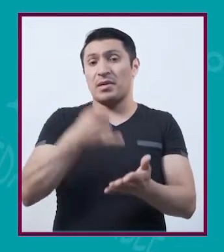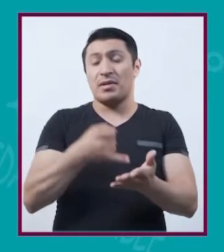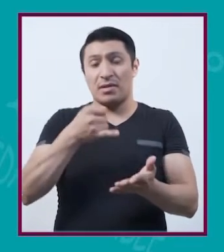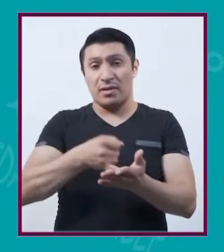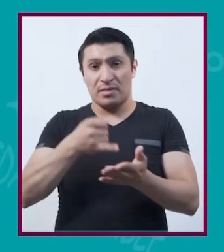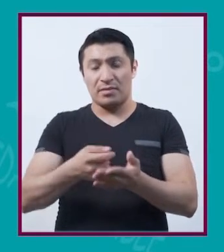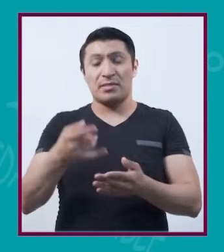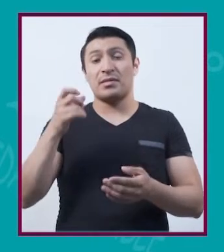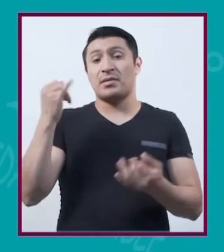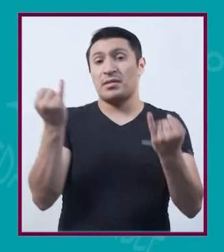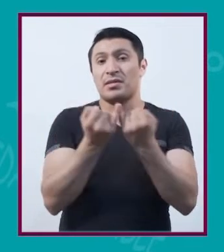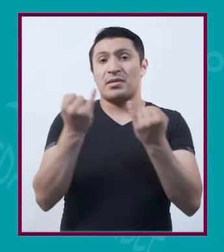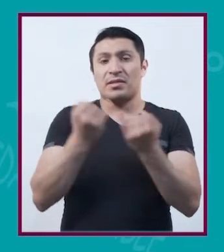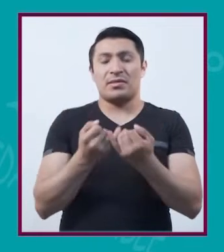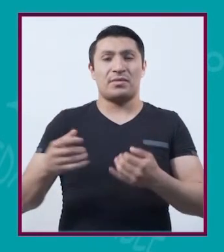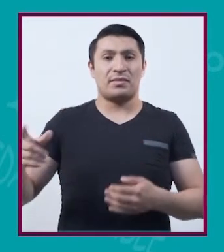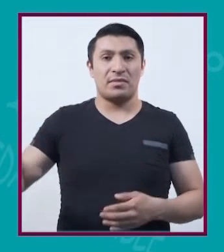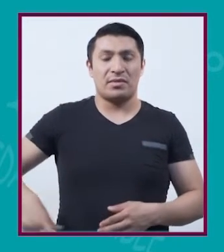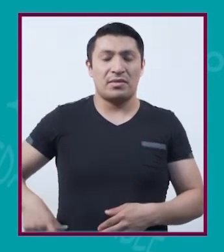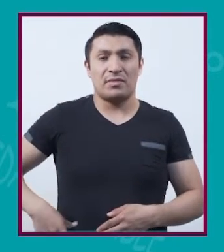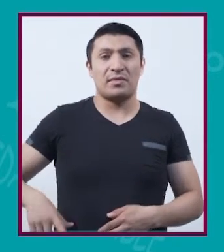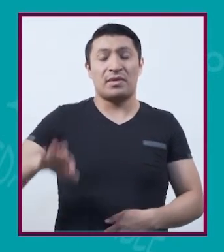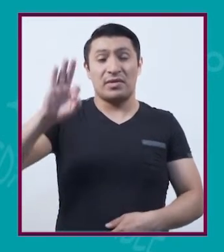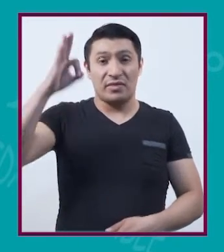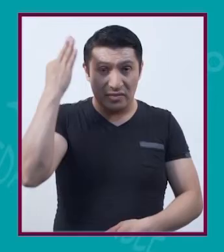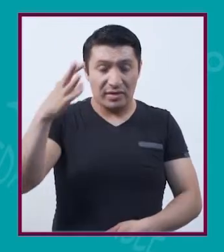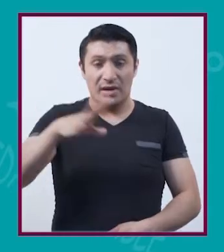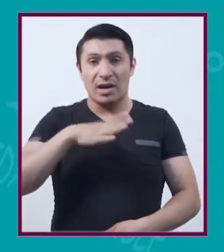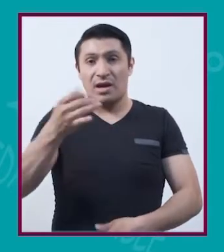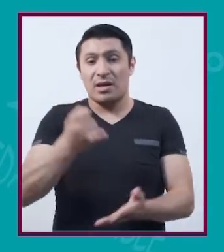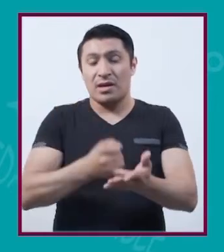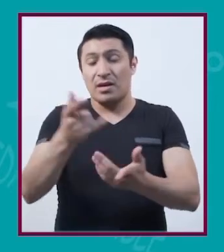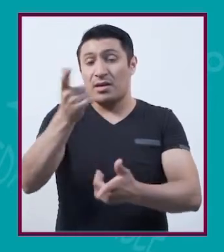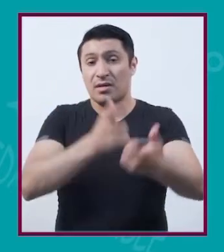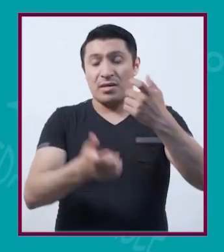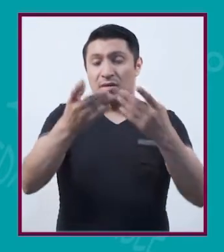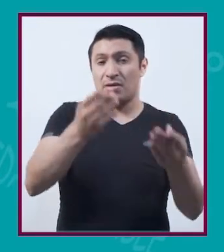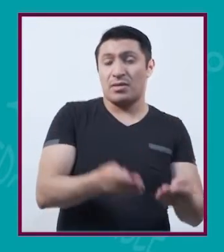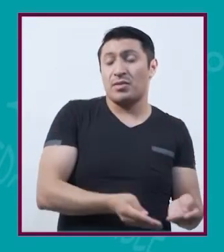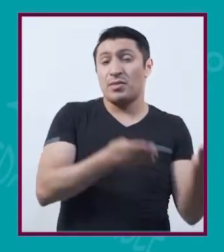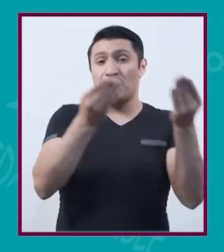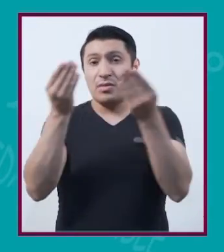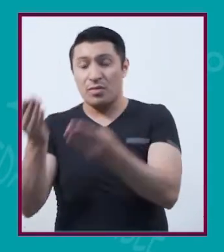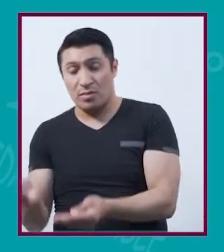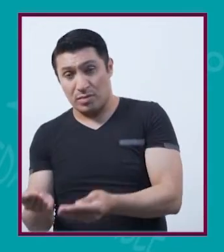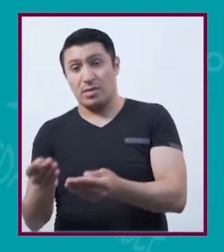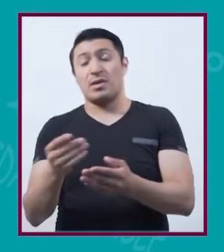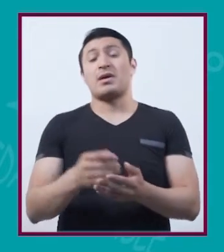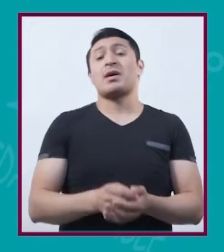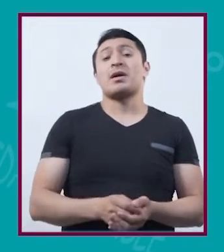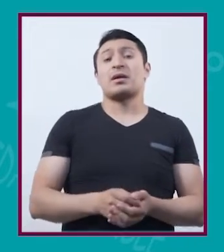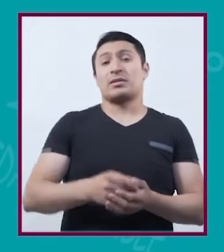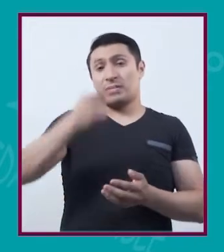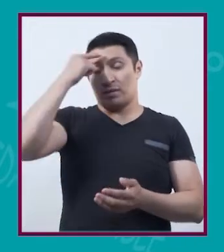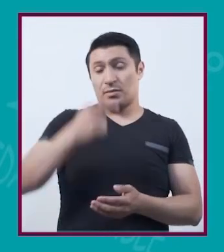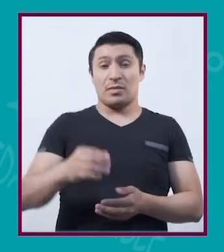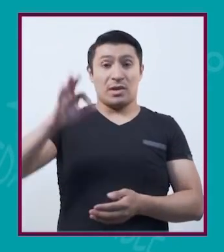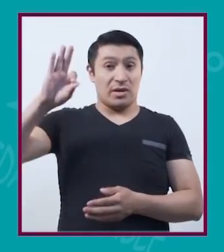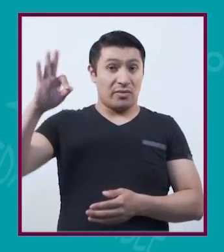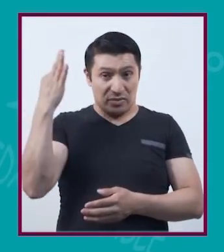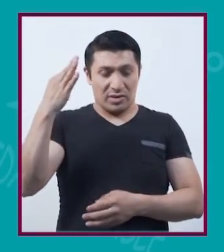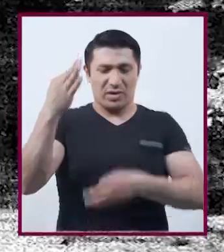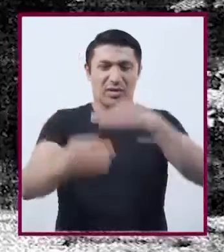las entidades federativas lograron recaudar suficientes impuestos, los cuales se entregaban en una parte